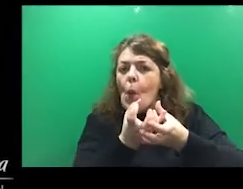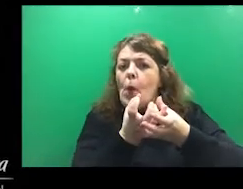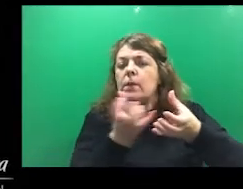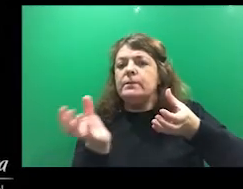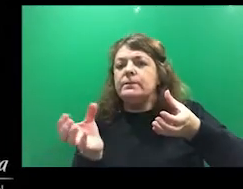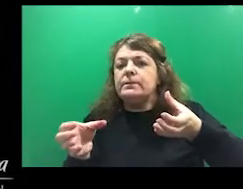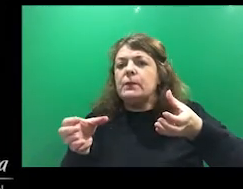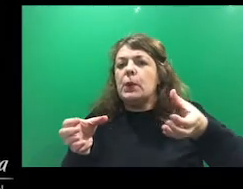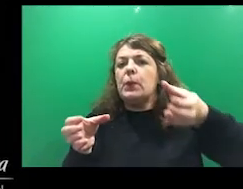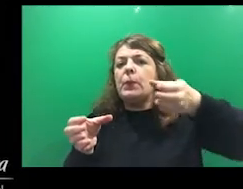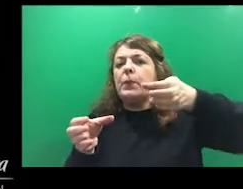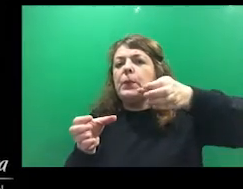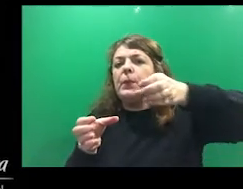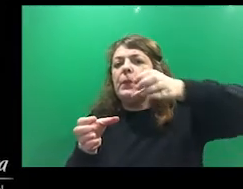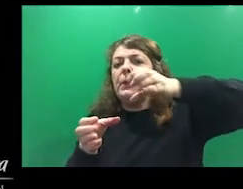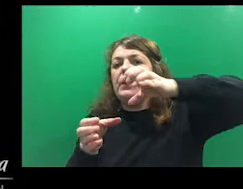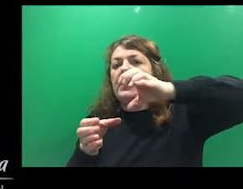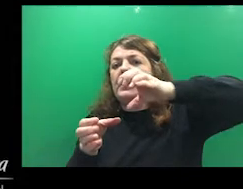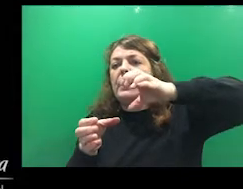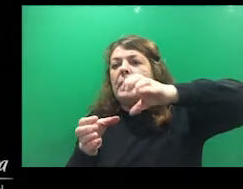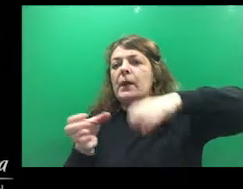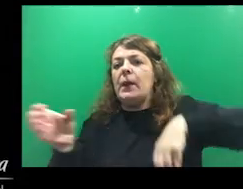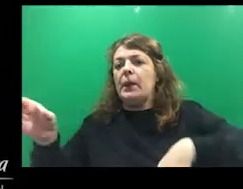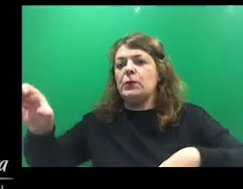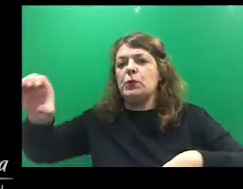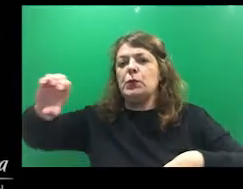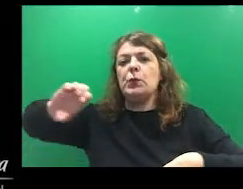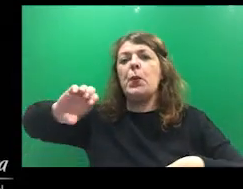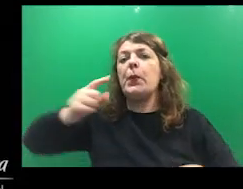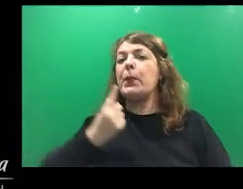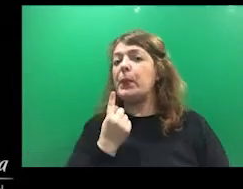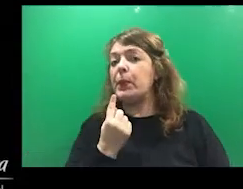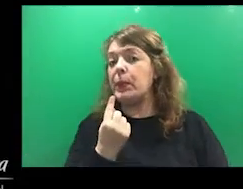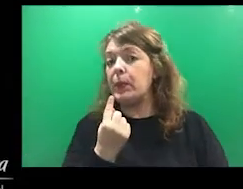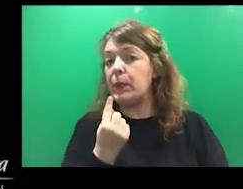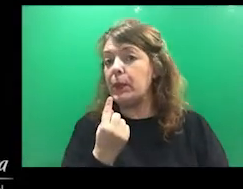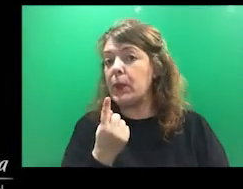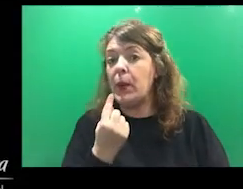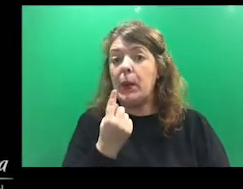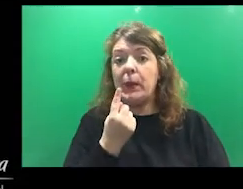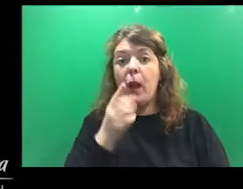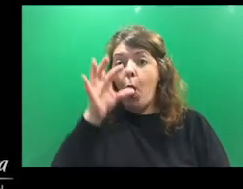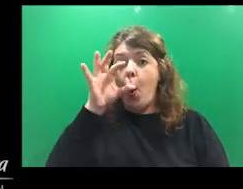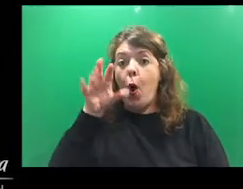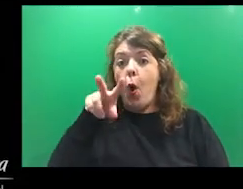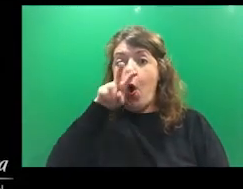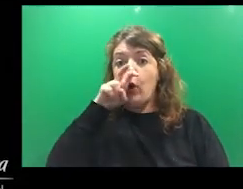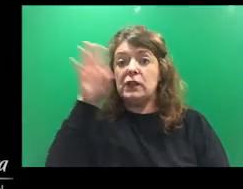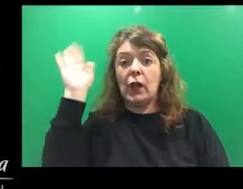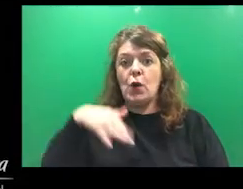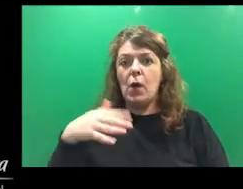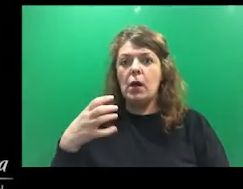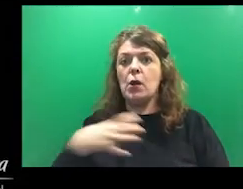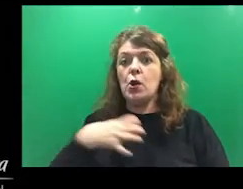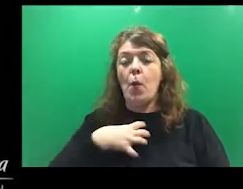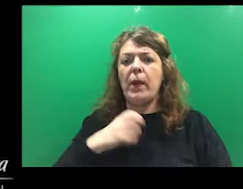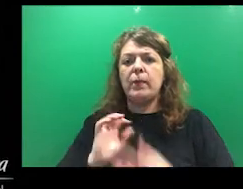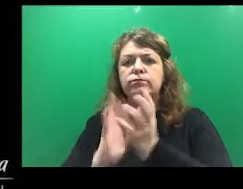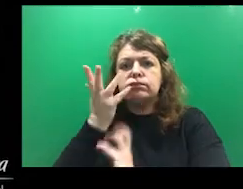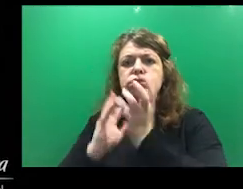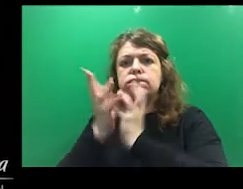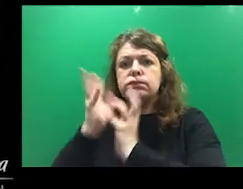en el vaso. Por eso lo hemos podido pasar al otro vaso y de aquí lo hemos podido echar en la vela. La vela, como no tenía